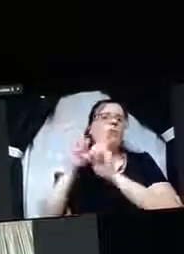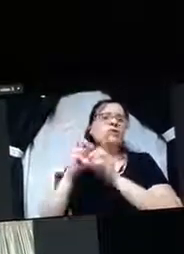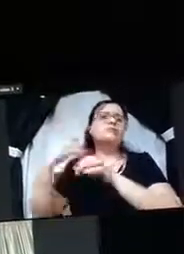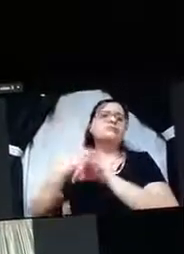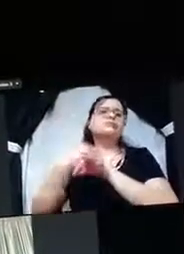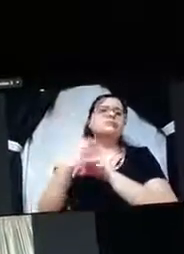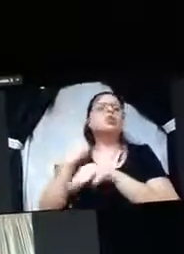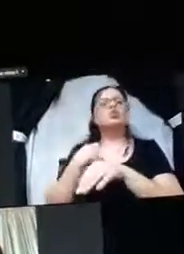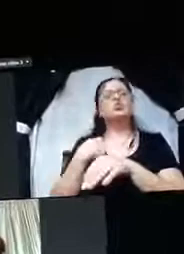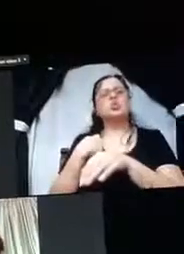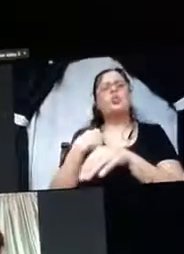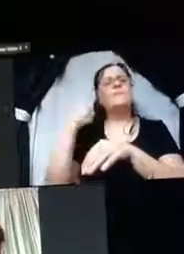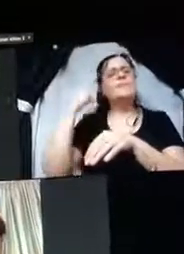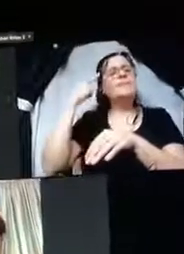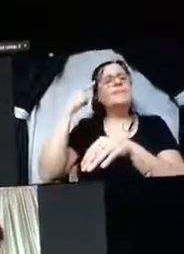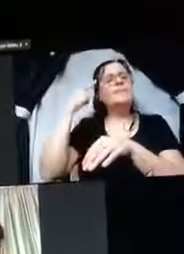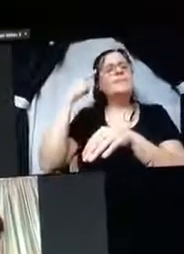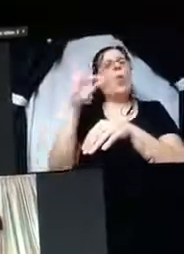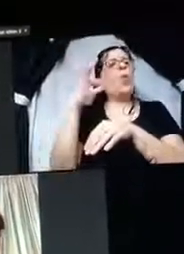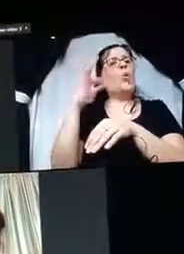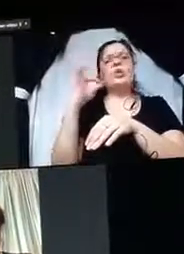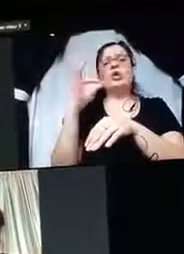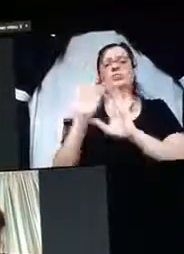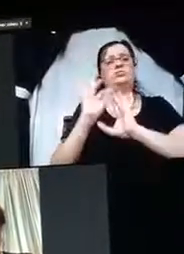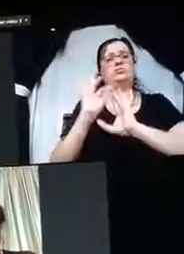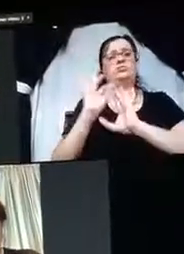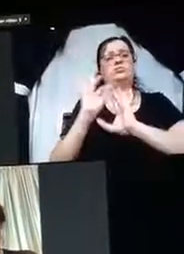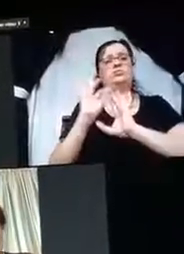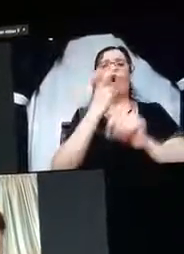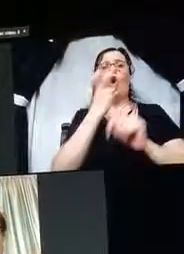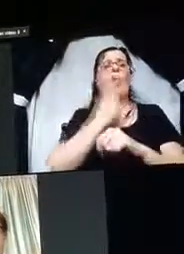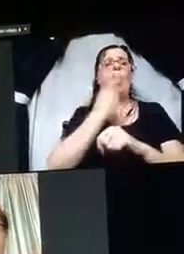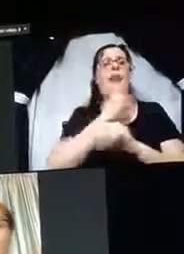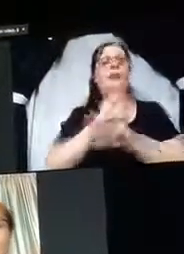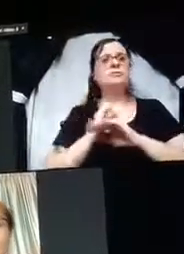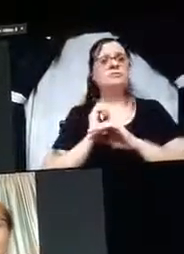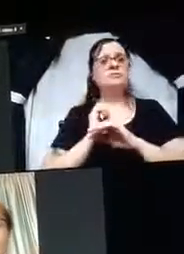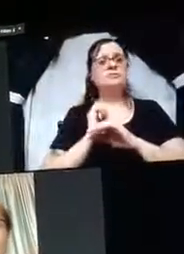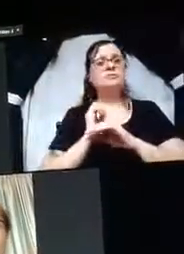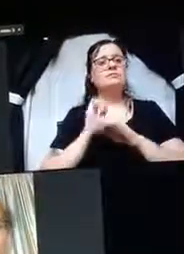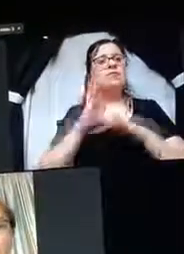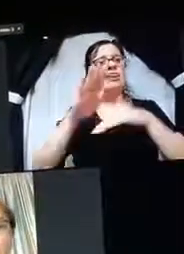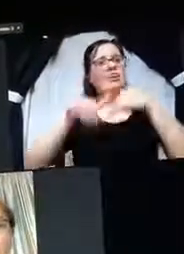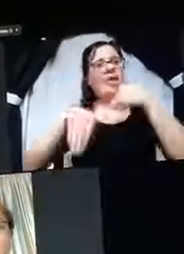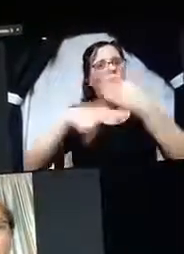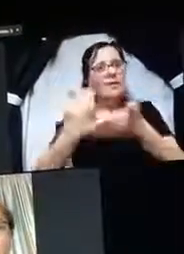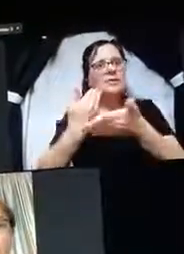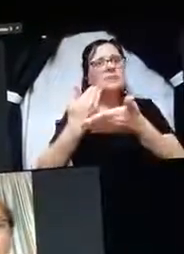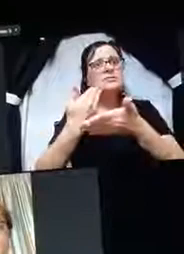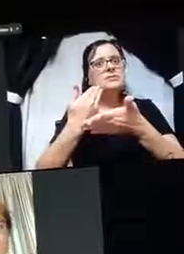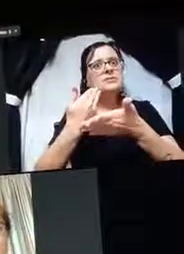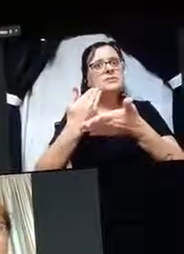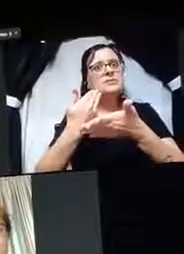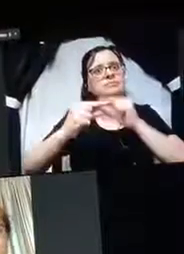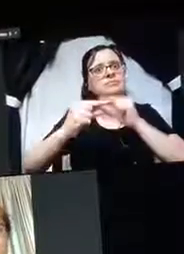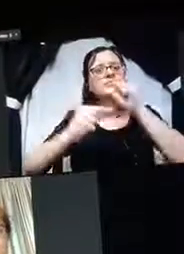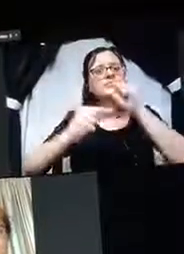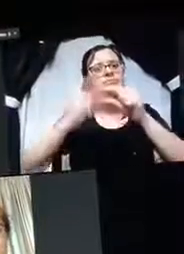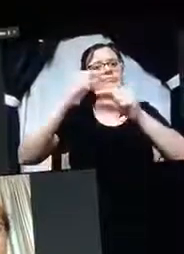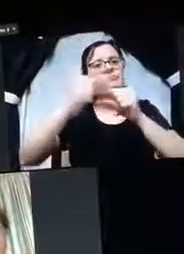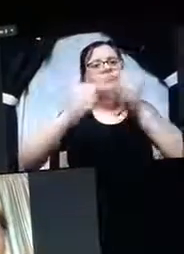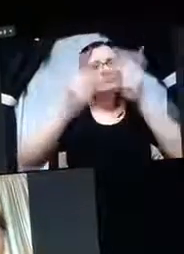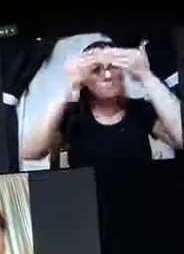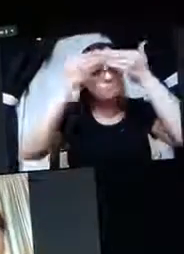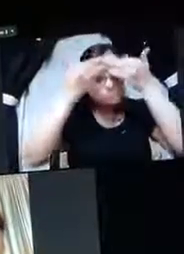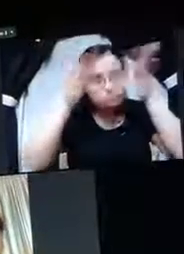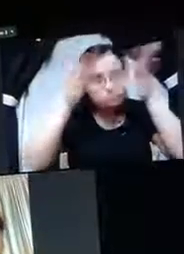mi carrera pensando que era la única opción. Después me encontré con otras experiencias que me abrieron el panorama